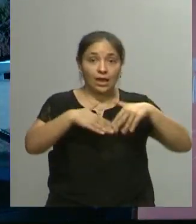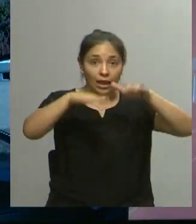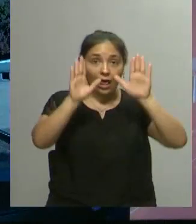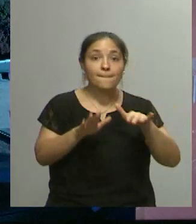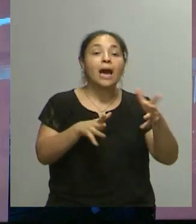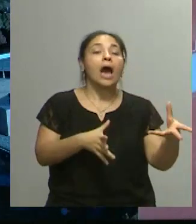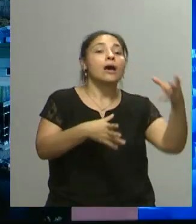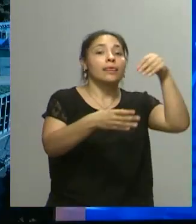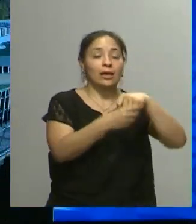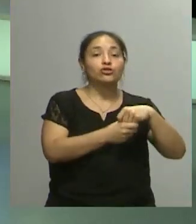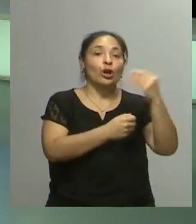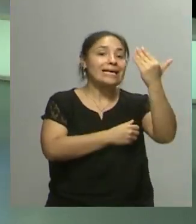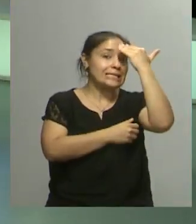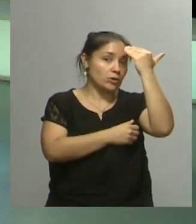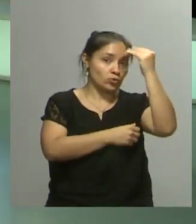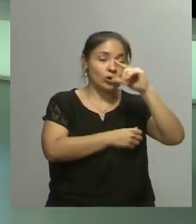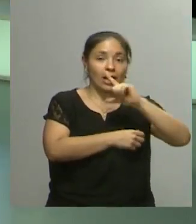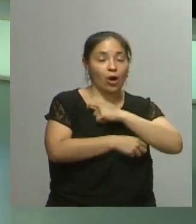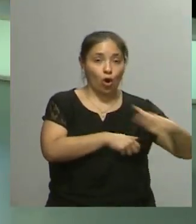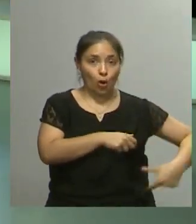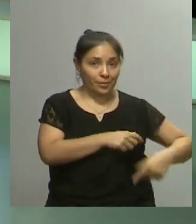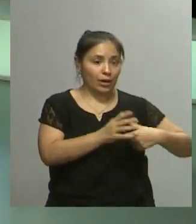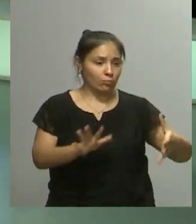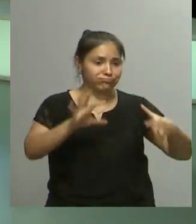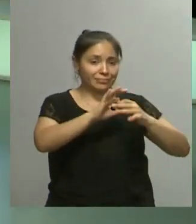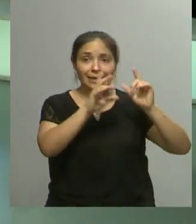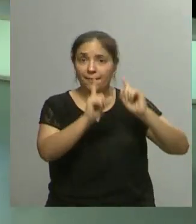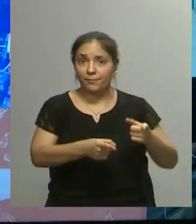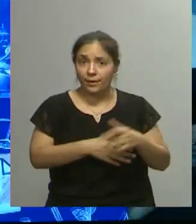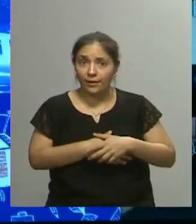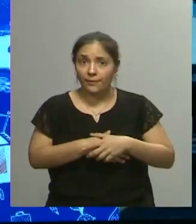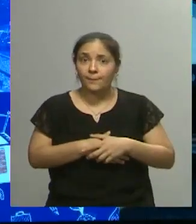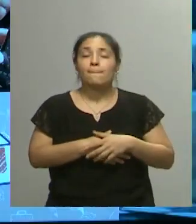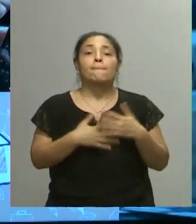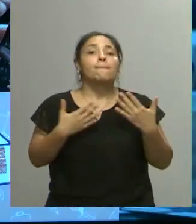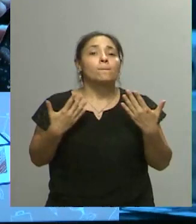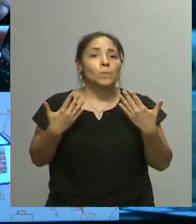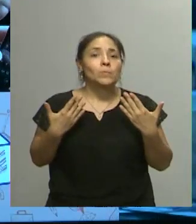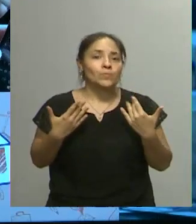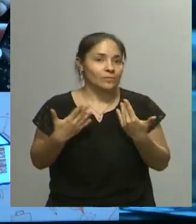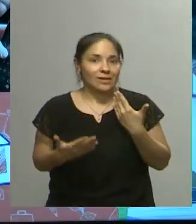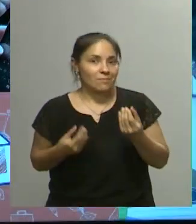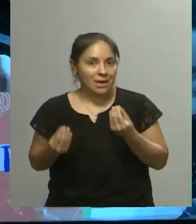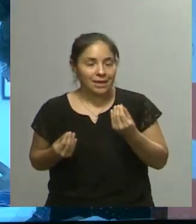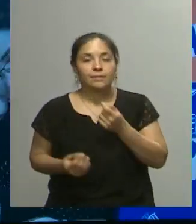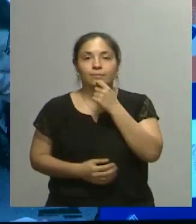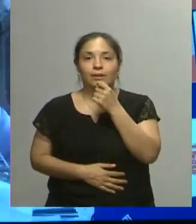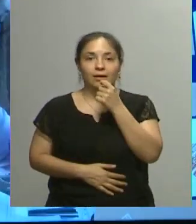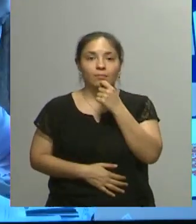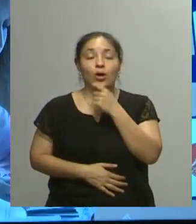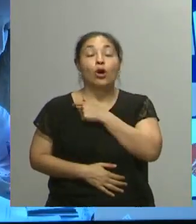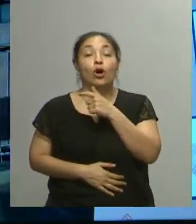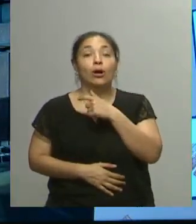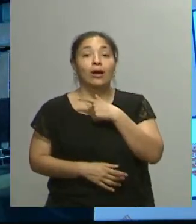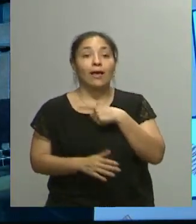la ley institucional, la ley misma del Estado, y se utiliza obviamente para... A ver, el sistema legal